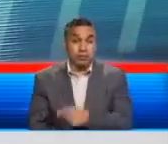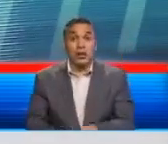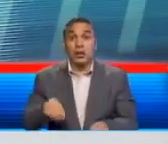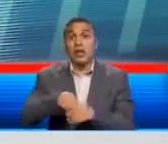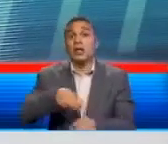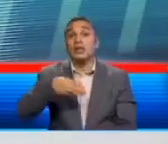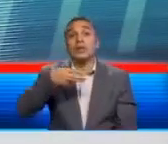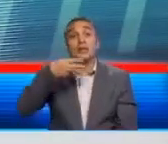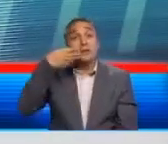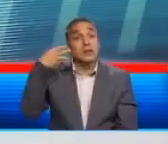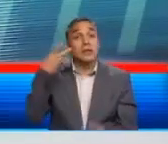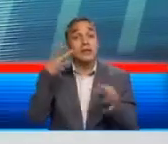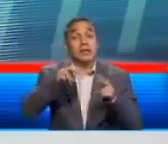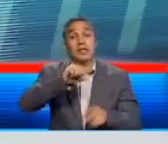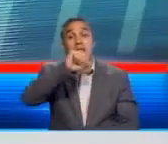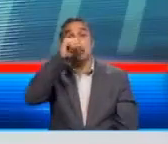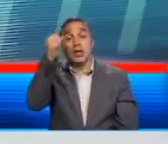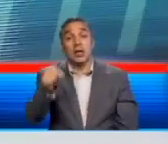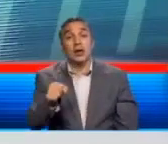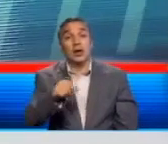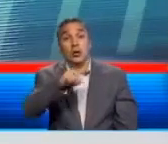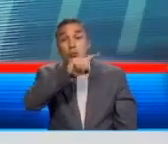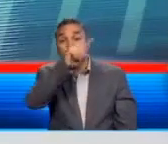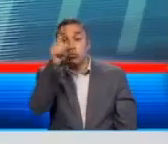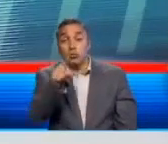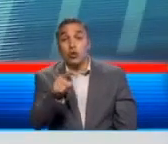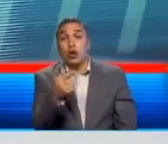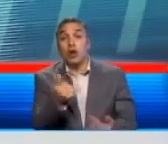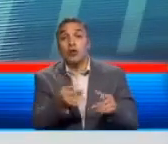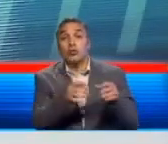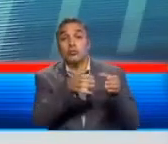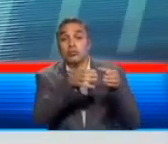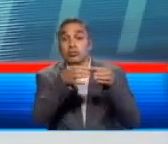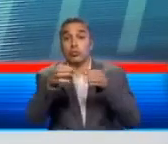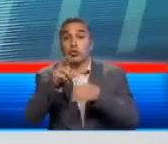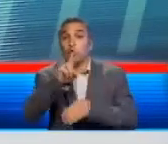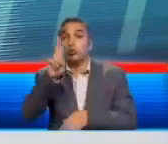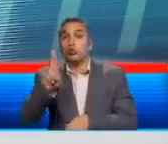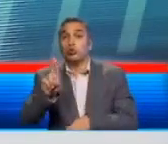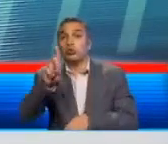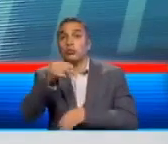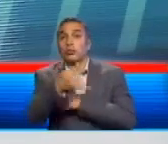Sierra y Amazonía. La tormenta eléctrica se dirige ahora al sur del país.